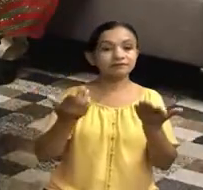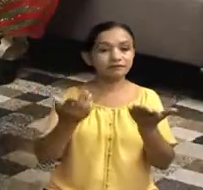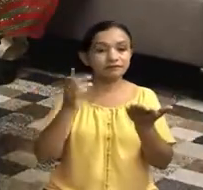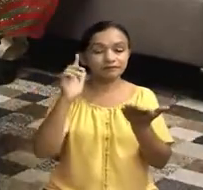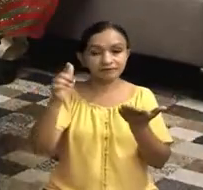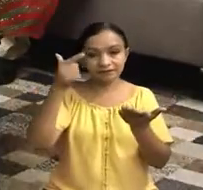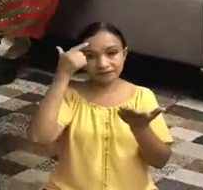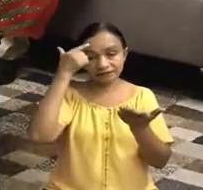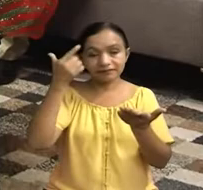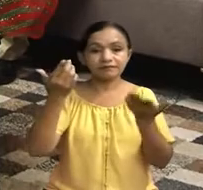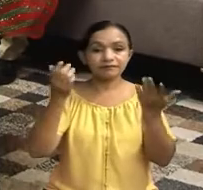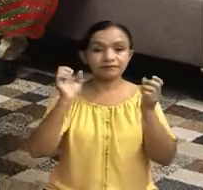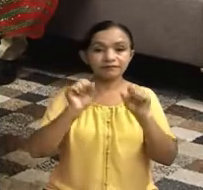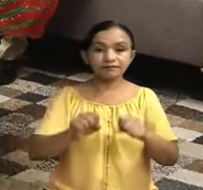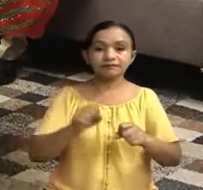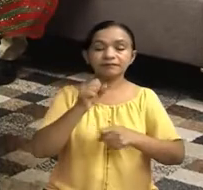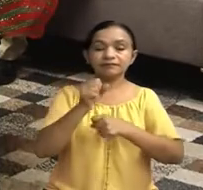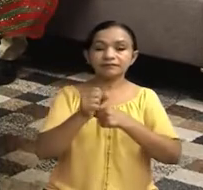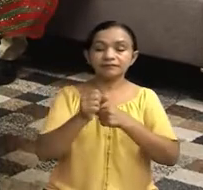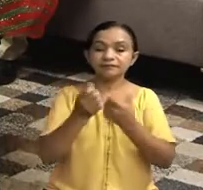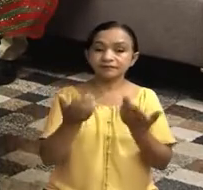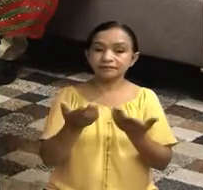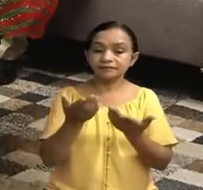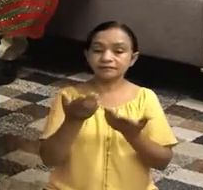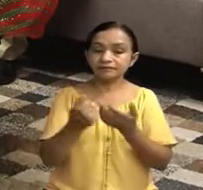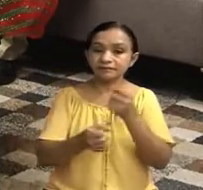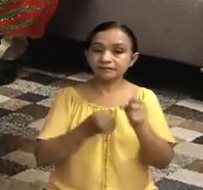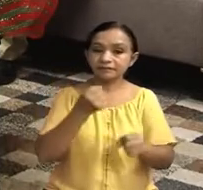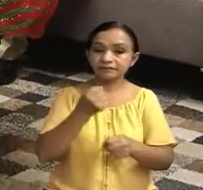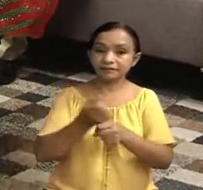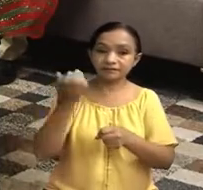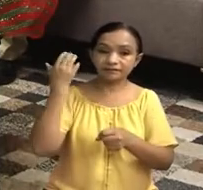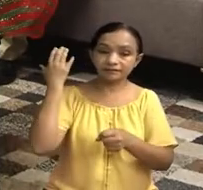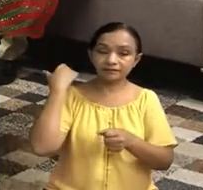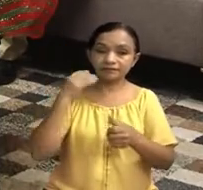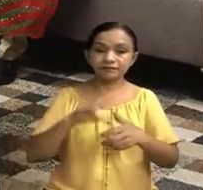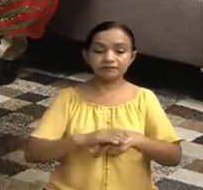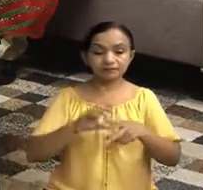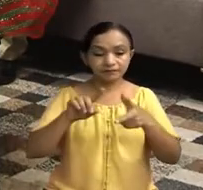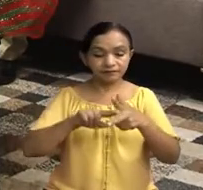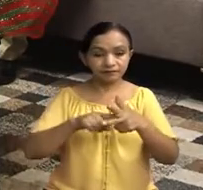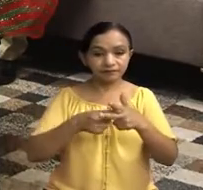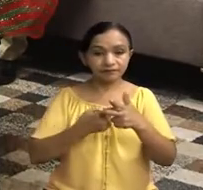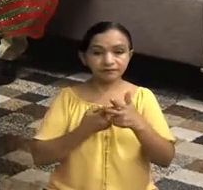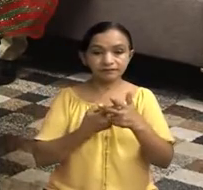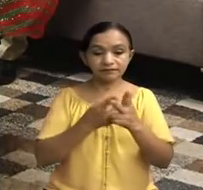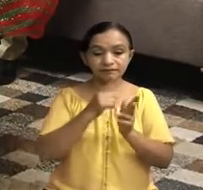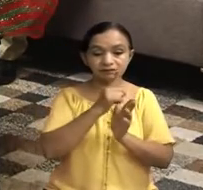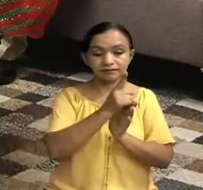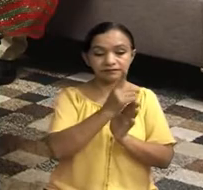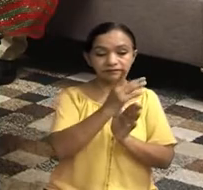ahí, para la década ganada, que va desde el